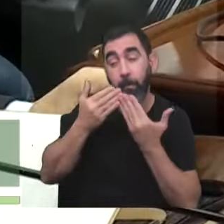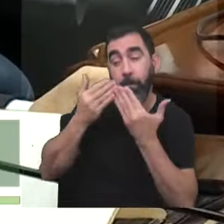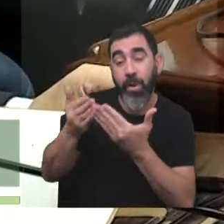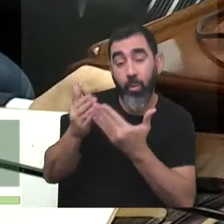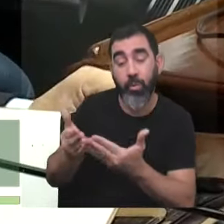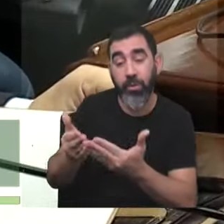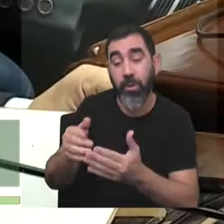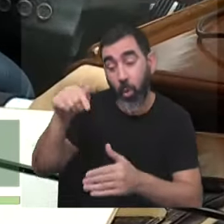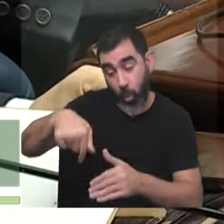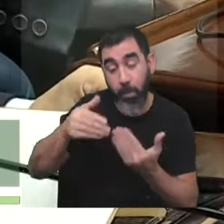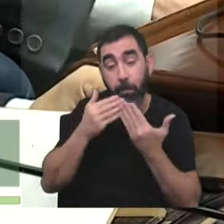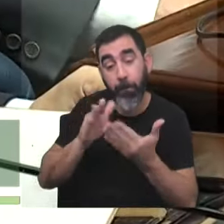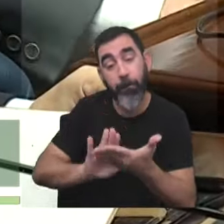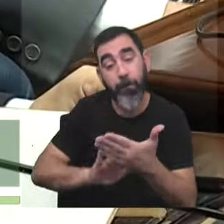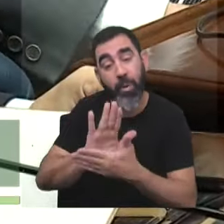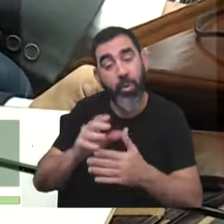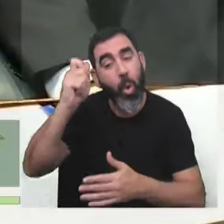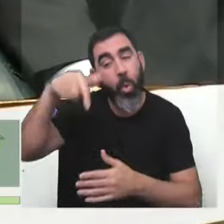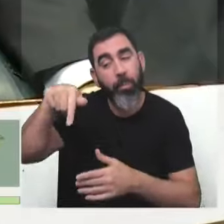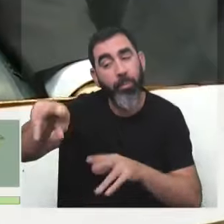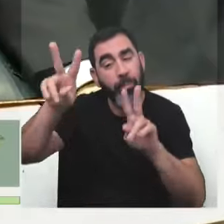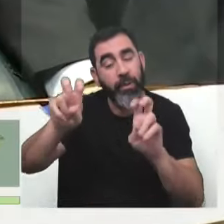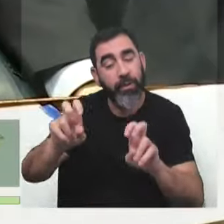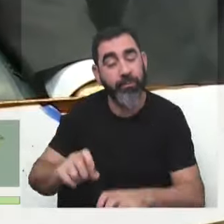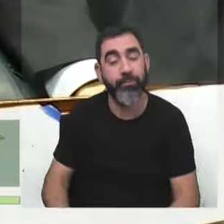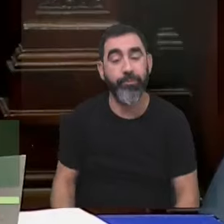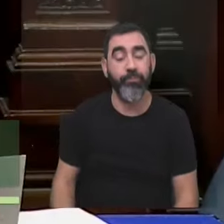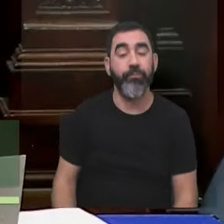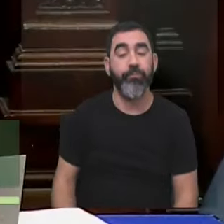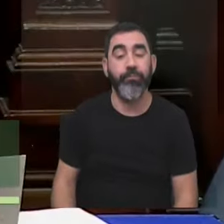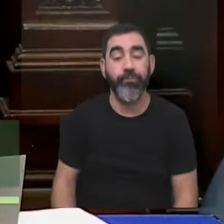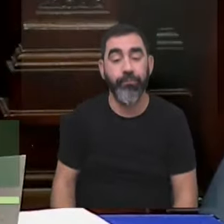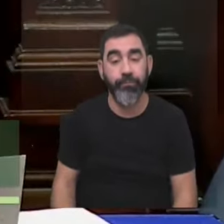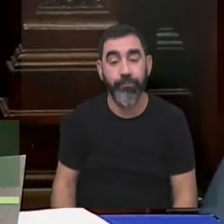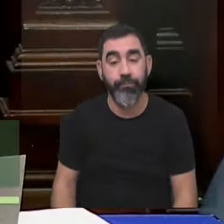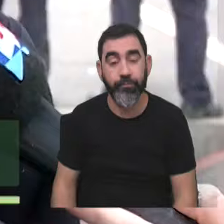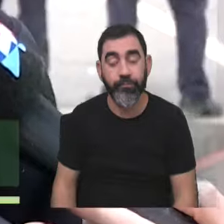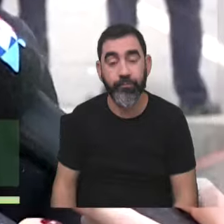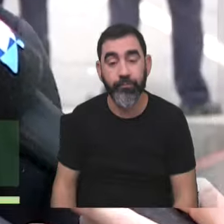lo consultamos esta mañana qué opinaba de la decisión de fiscal Machado